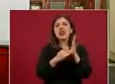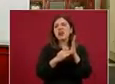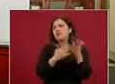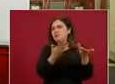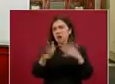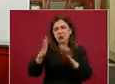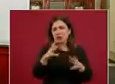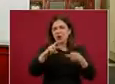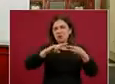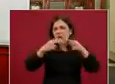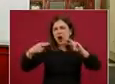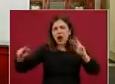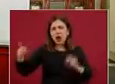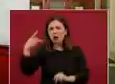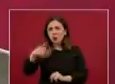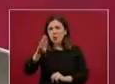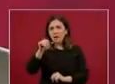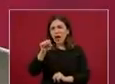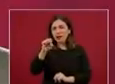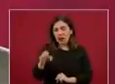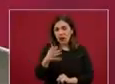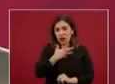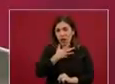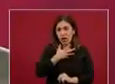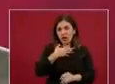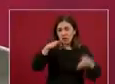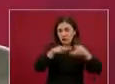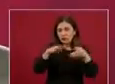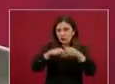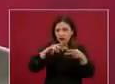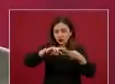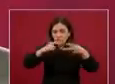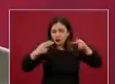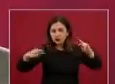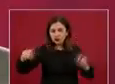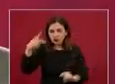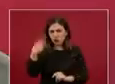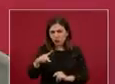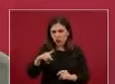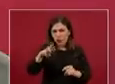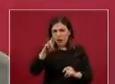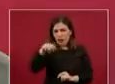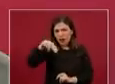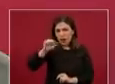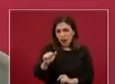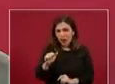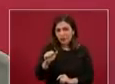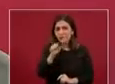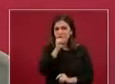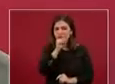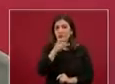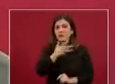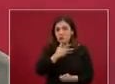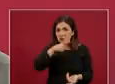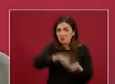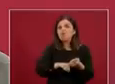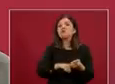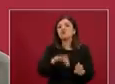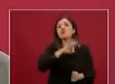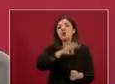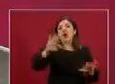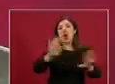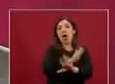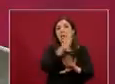grueso, pares de bases o secuencias de bases en su secuencia de RNA, desde luego es también muy propenso a